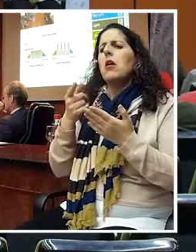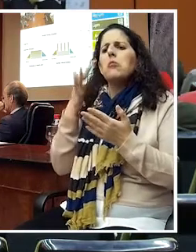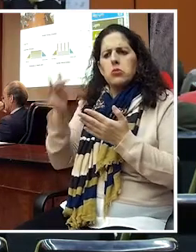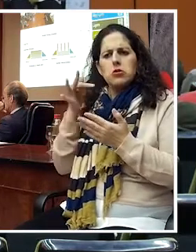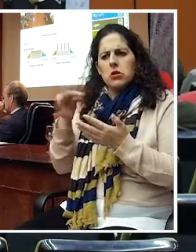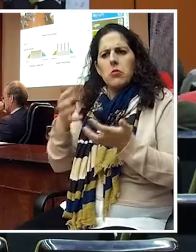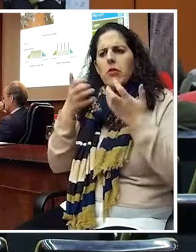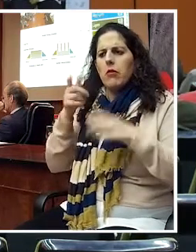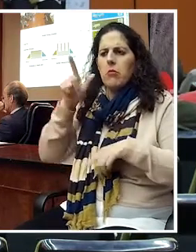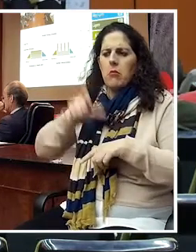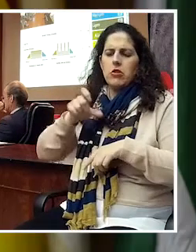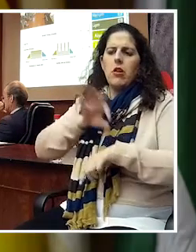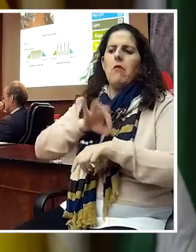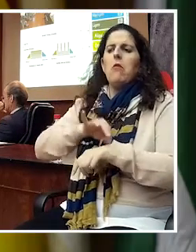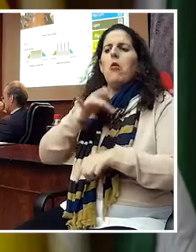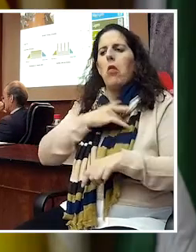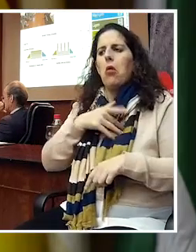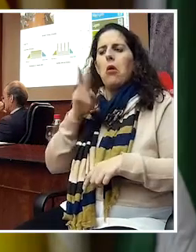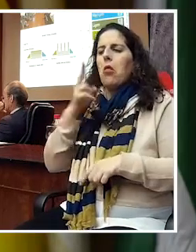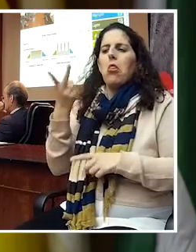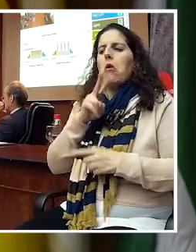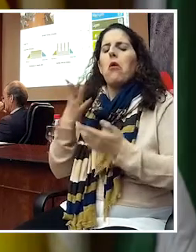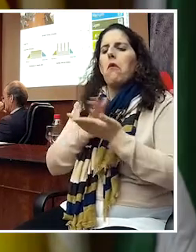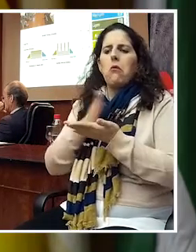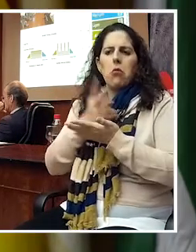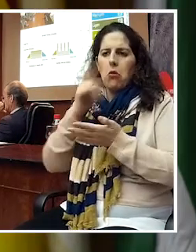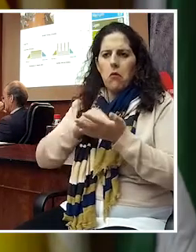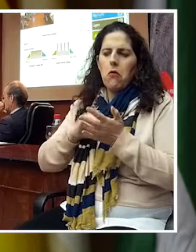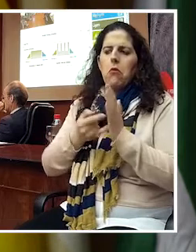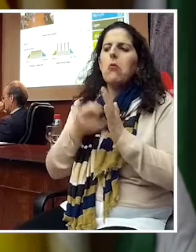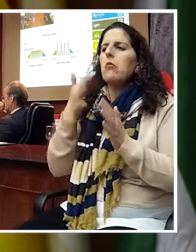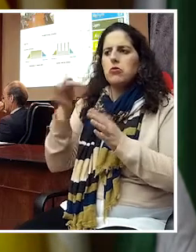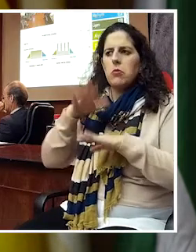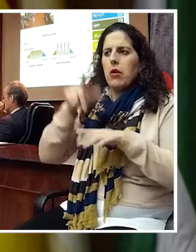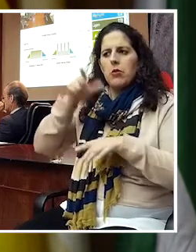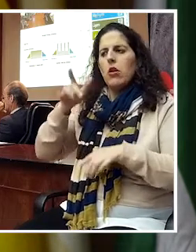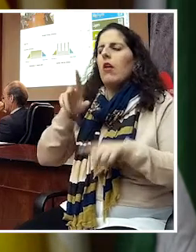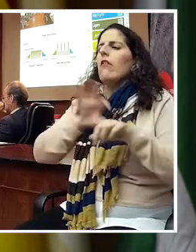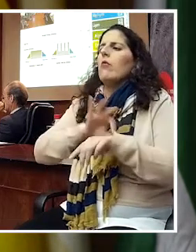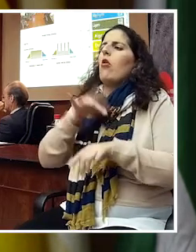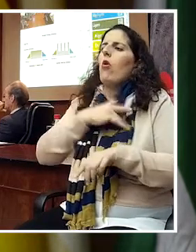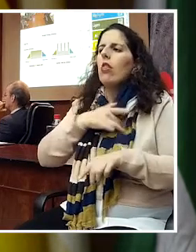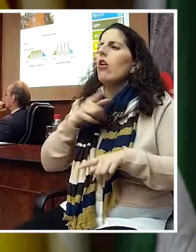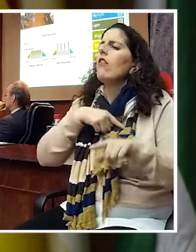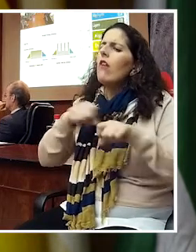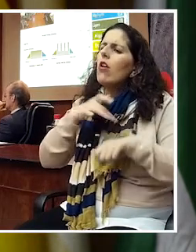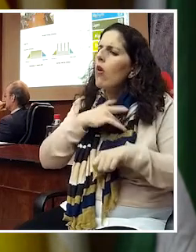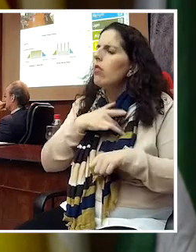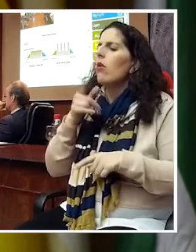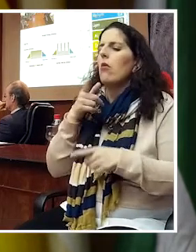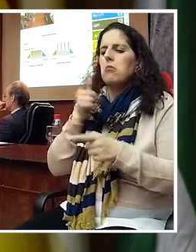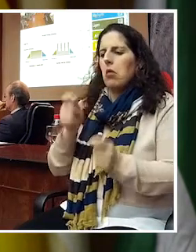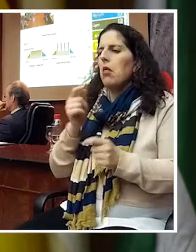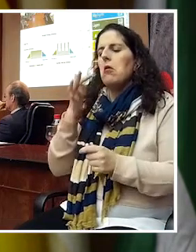un beneficio en pacientes con cardiopatía isquémica e insuficiencia cardíaca, siendo quizá el interválico el que